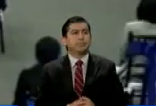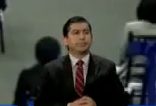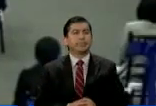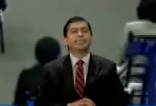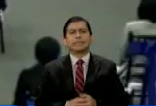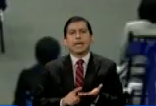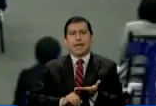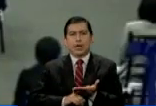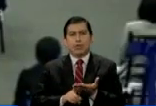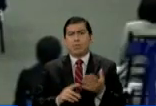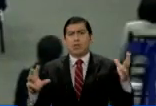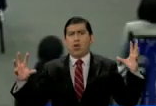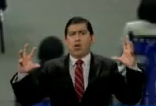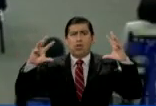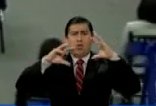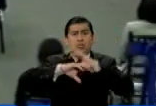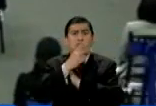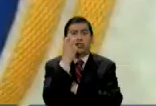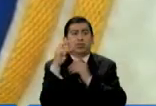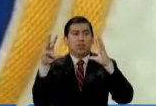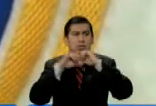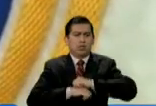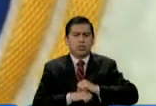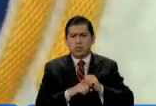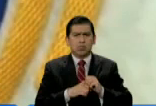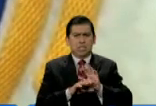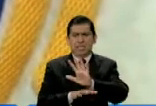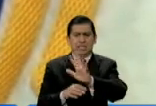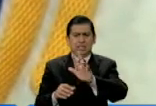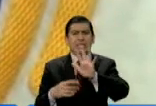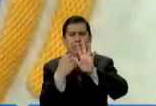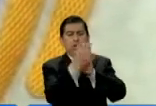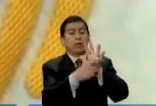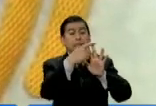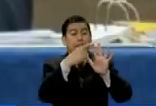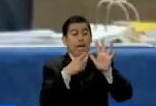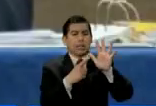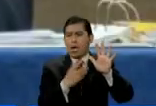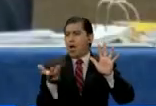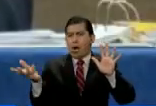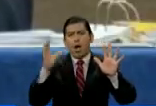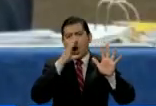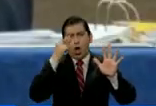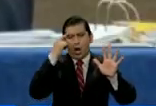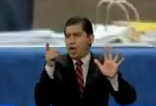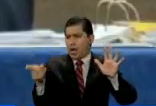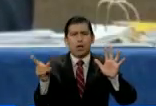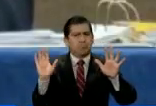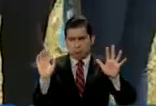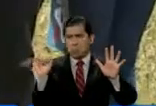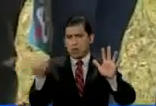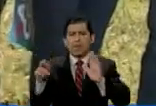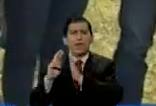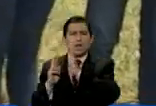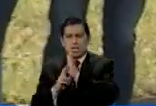Fue en una sesión de medianoche en la que los tres consejeros de mayoría del CNE aprobaron otorgar tiempo para que la Alianza UNE subsane